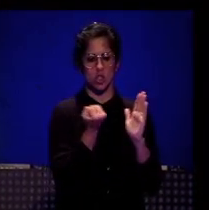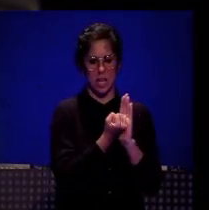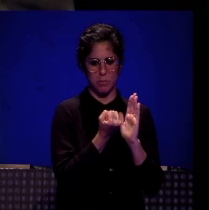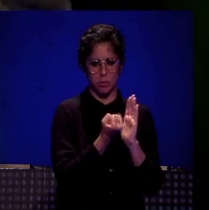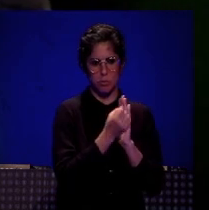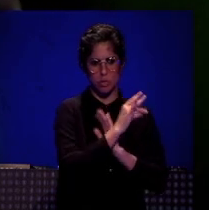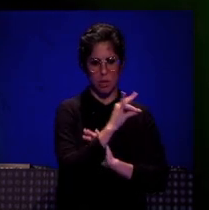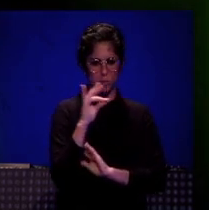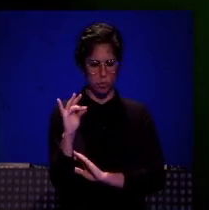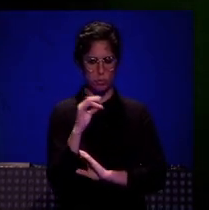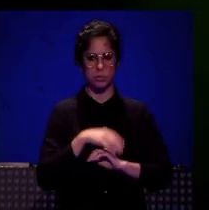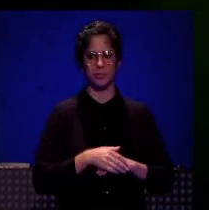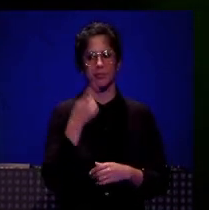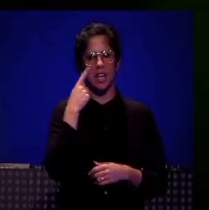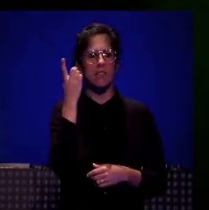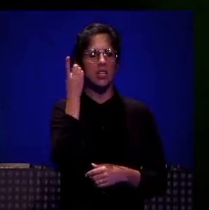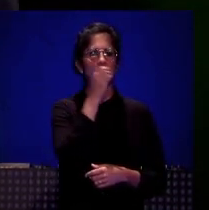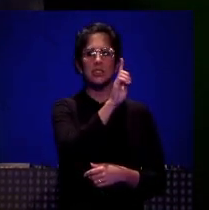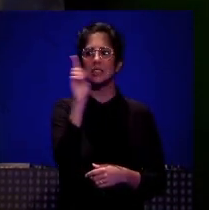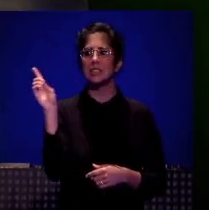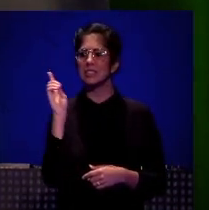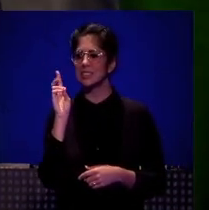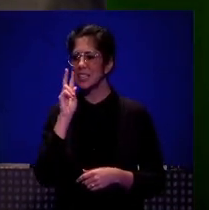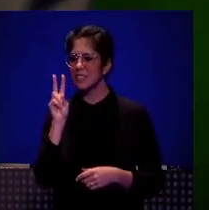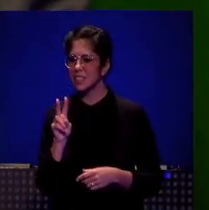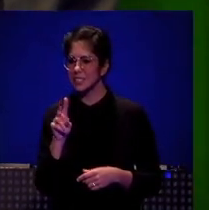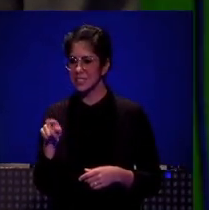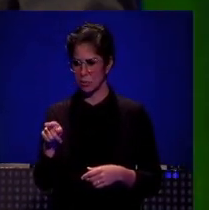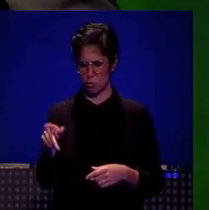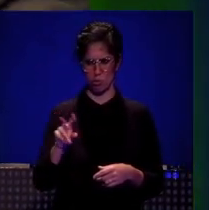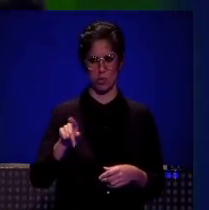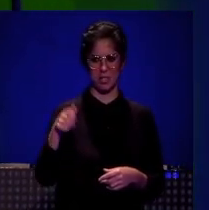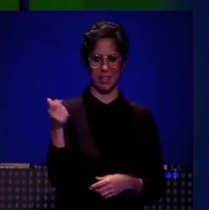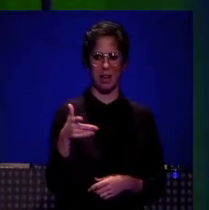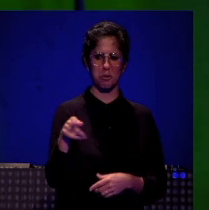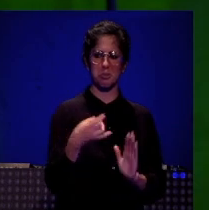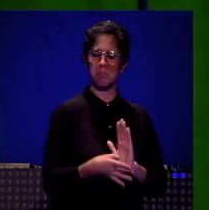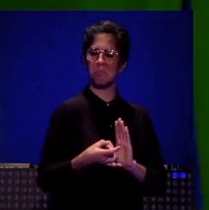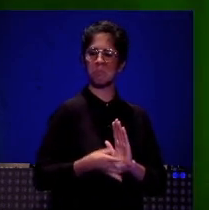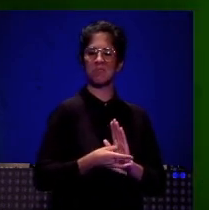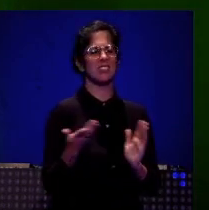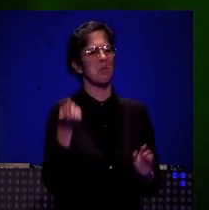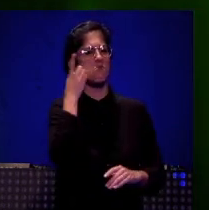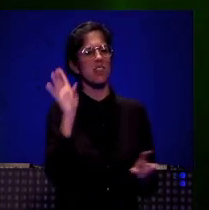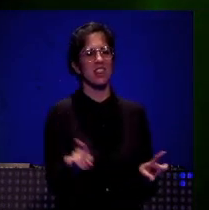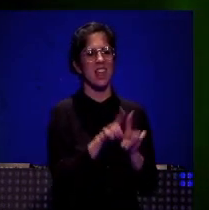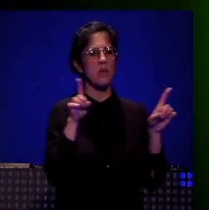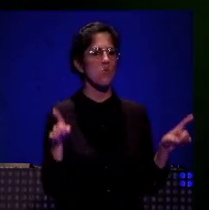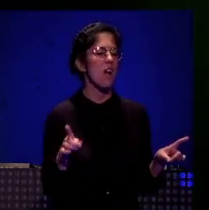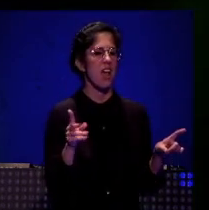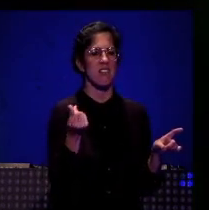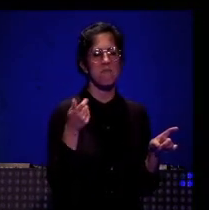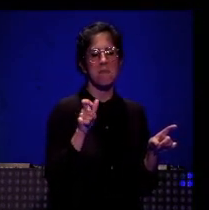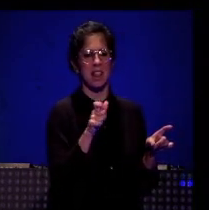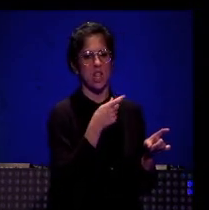lanzar lo que usted maneja en ese cargo bueno da igual da igual el teléfono que tengáis deciden doscientos